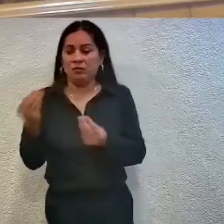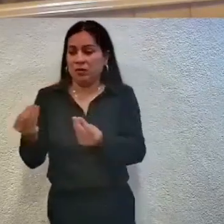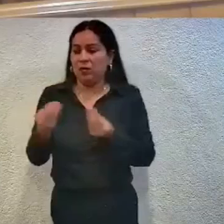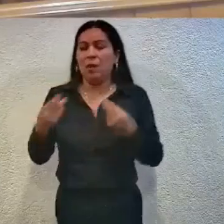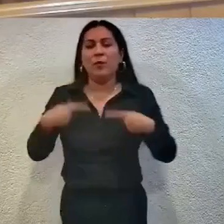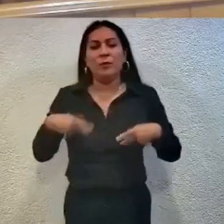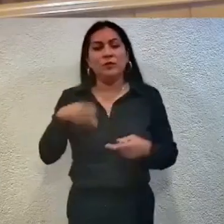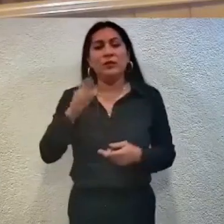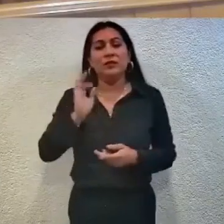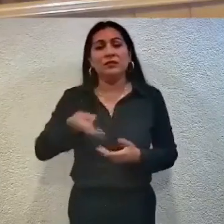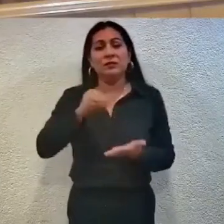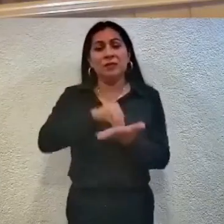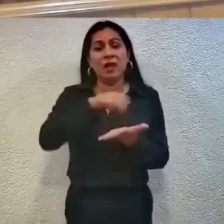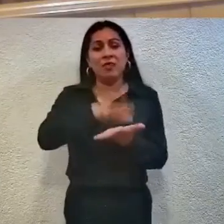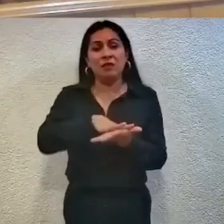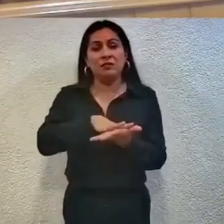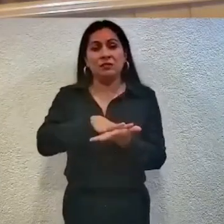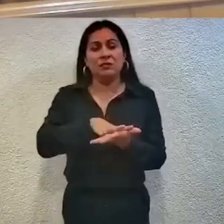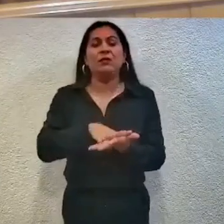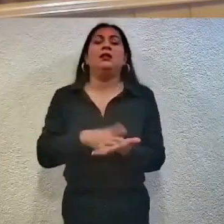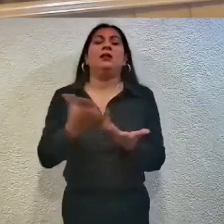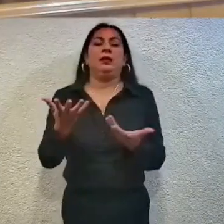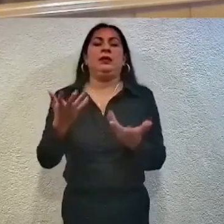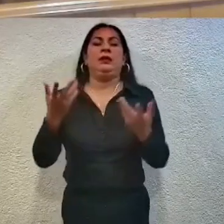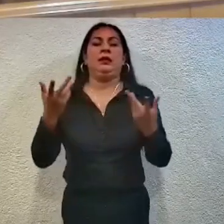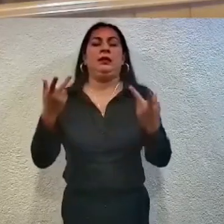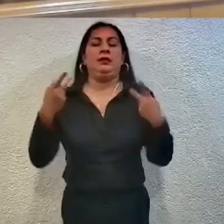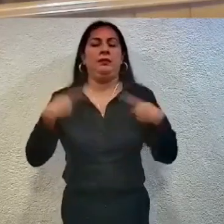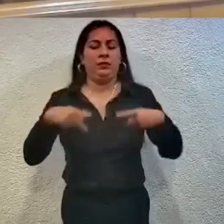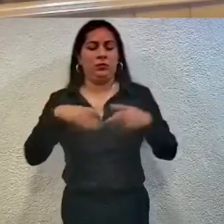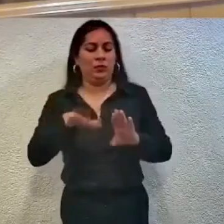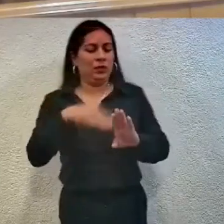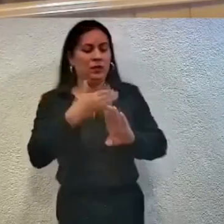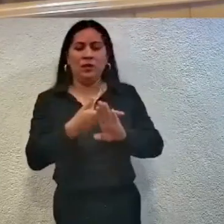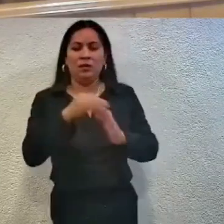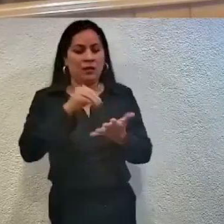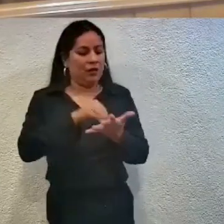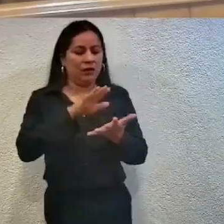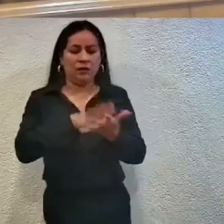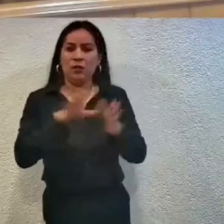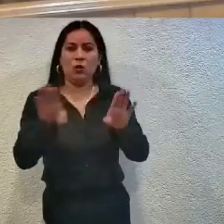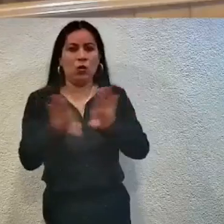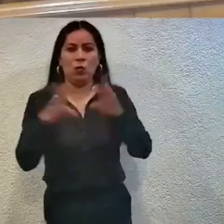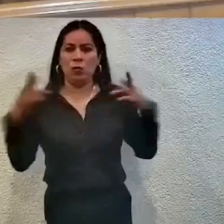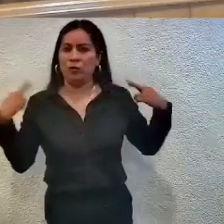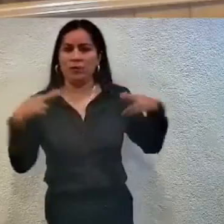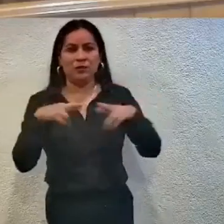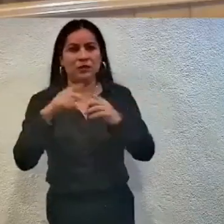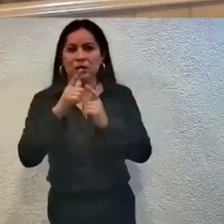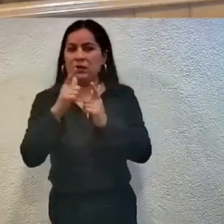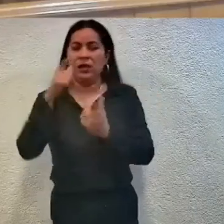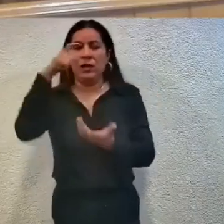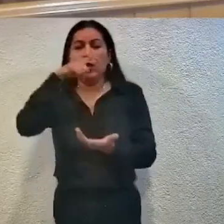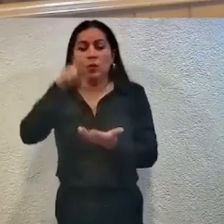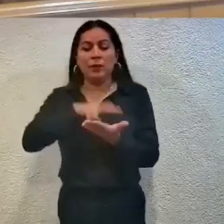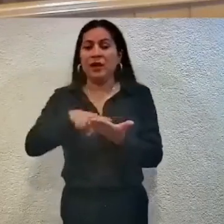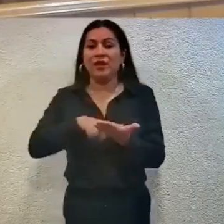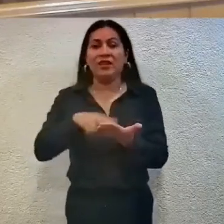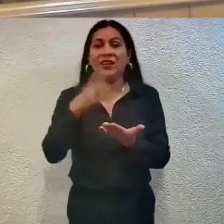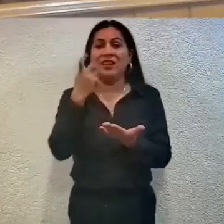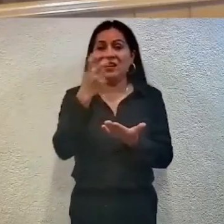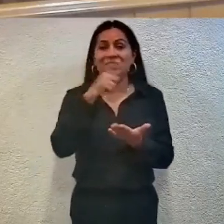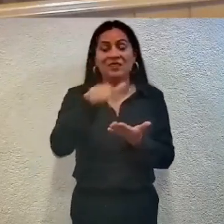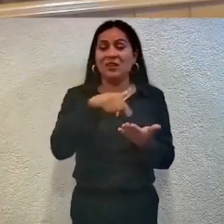personas autorizadas, en virtud de que el ciudadano impugnado no fue acreditado como representante de Partido Verde en dicha